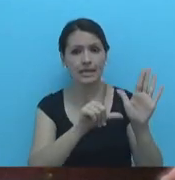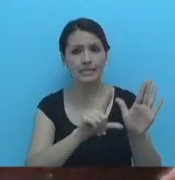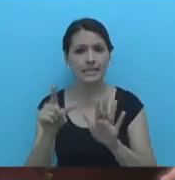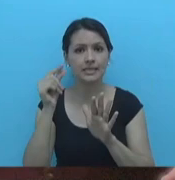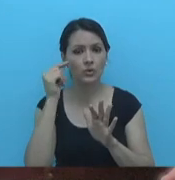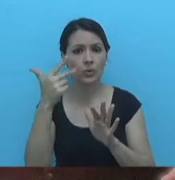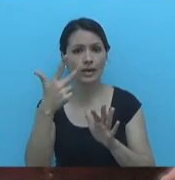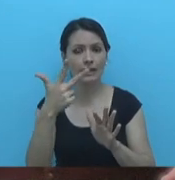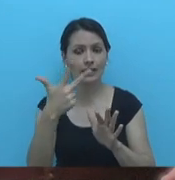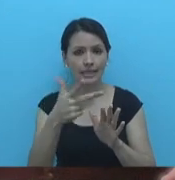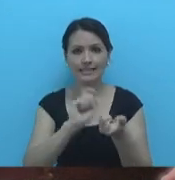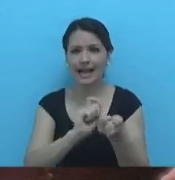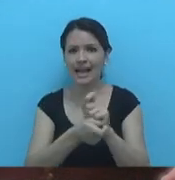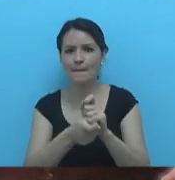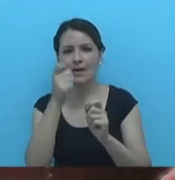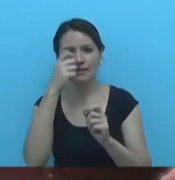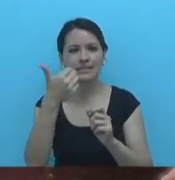26.743, debe decir